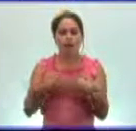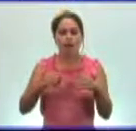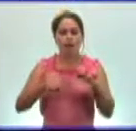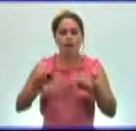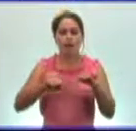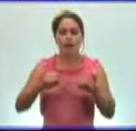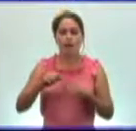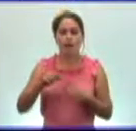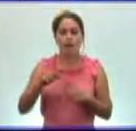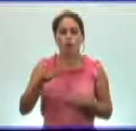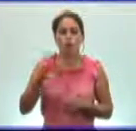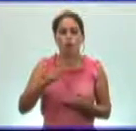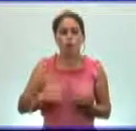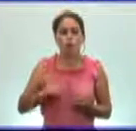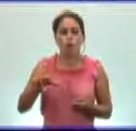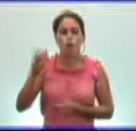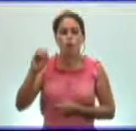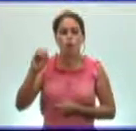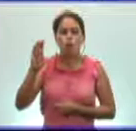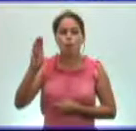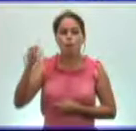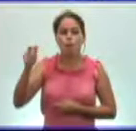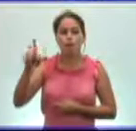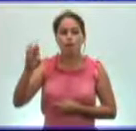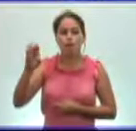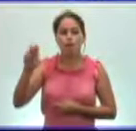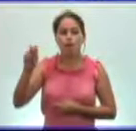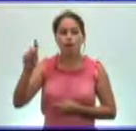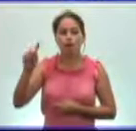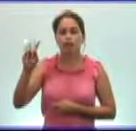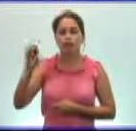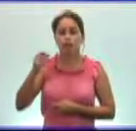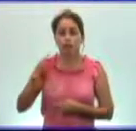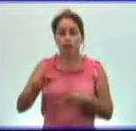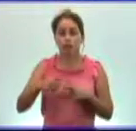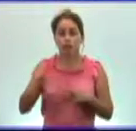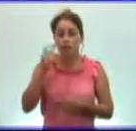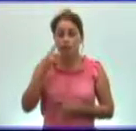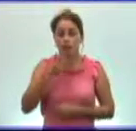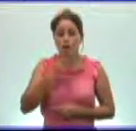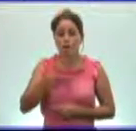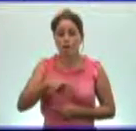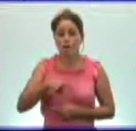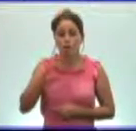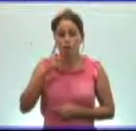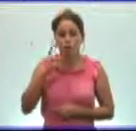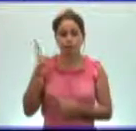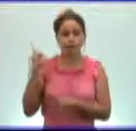apolar. En el último ejemplo nos dan la fórmula